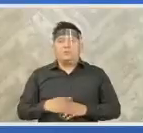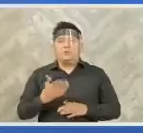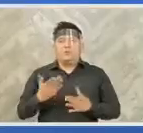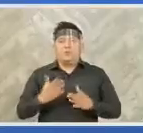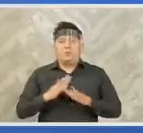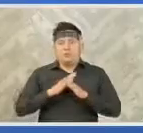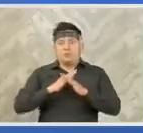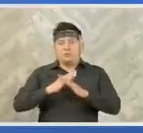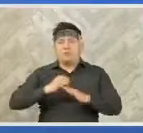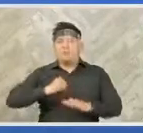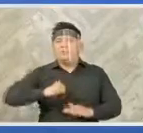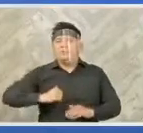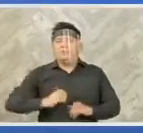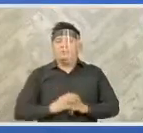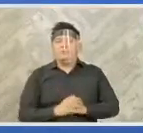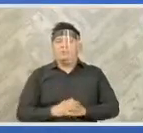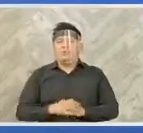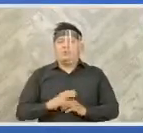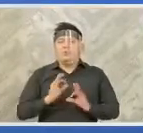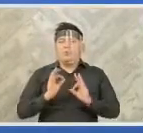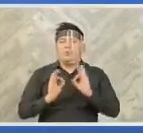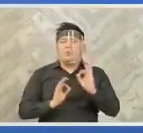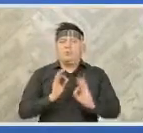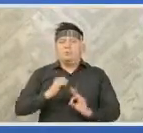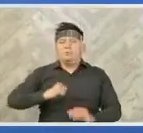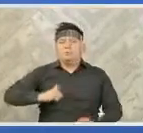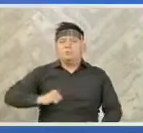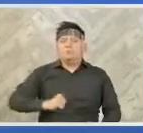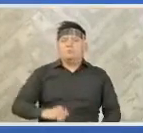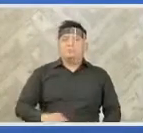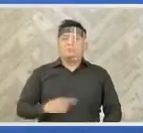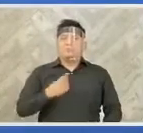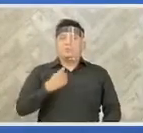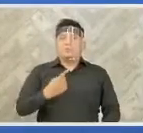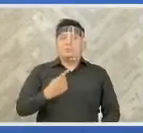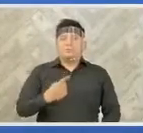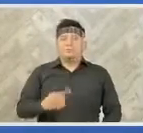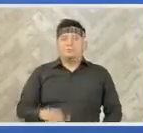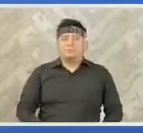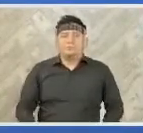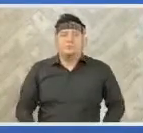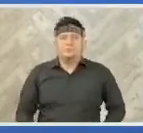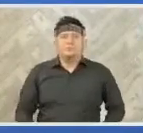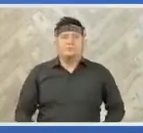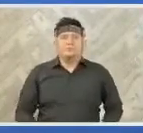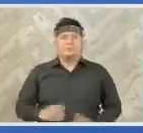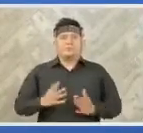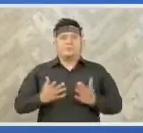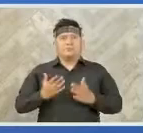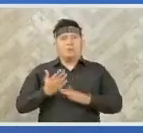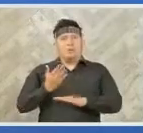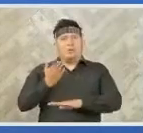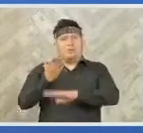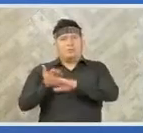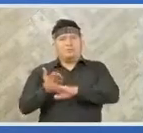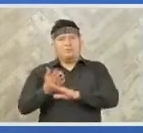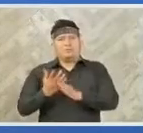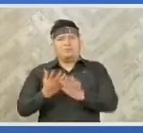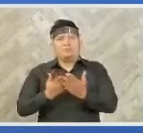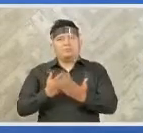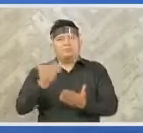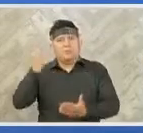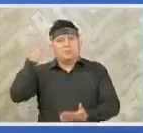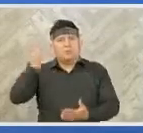derechos. Pero en esta oportunidad quisiera preguntarte por una apuesta bastante innovadora del Plan de Desarrollo, y es que